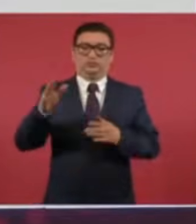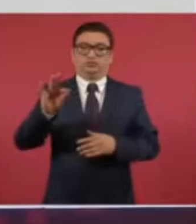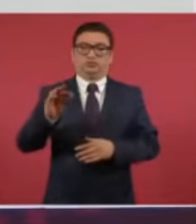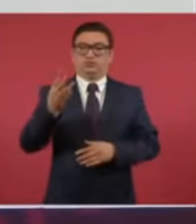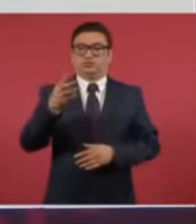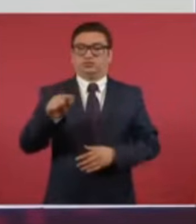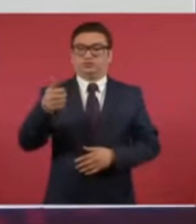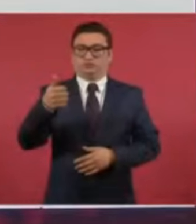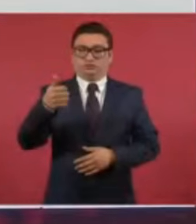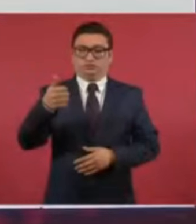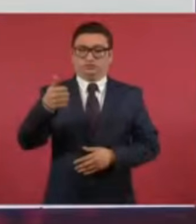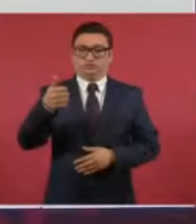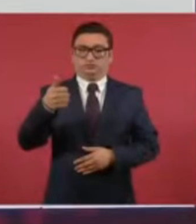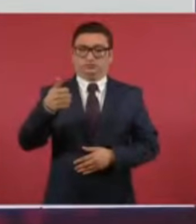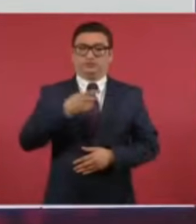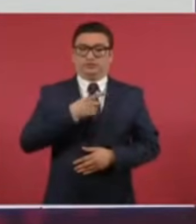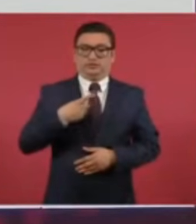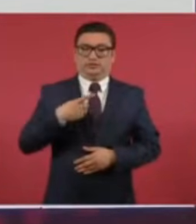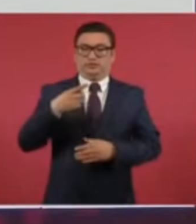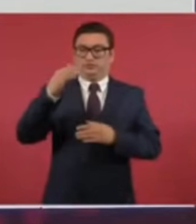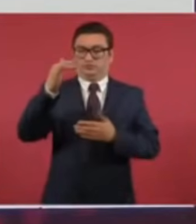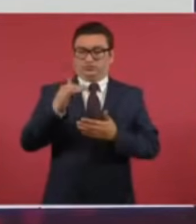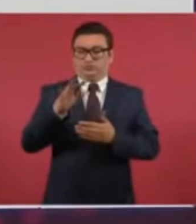43.6 para 45.8,